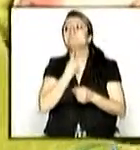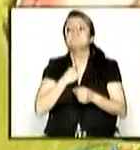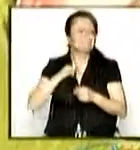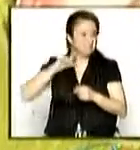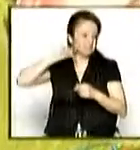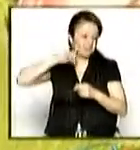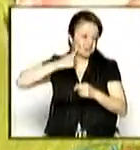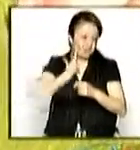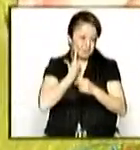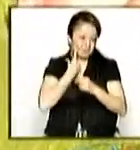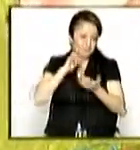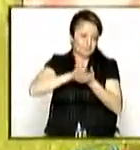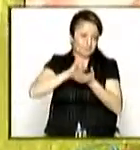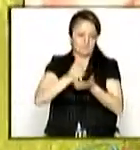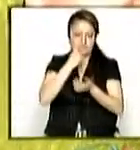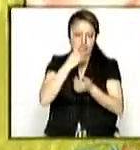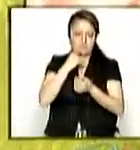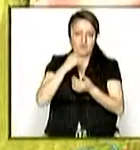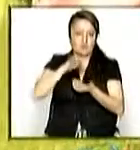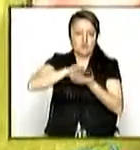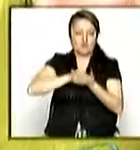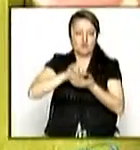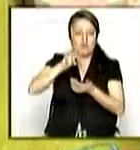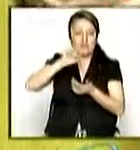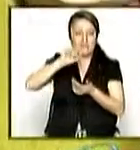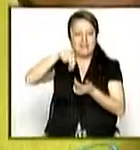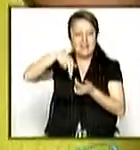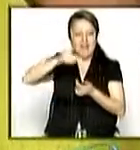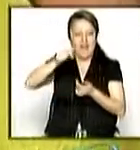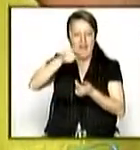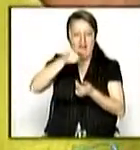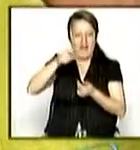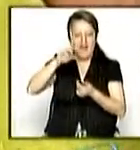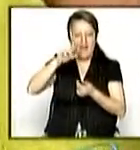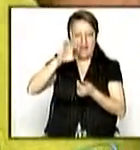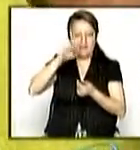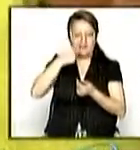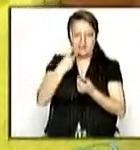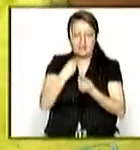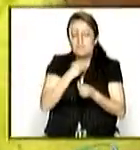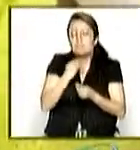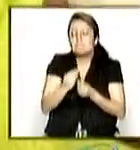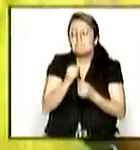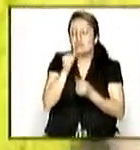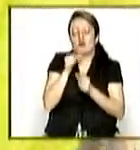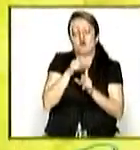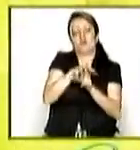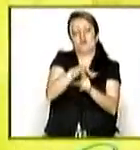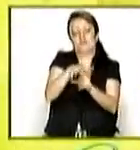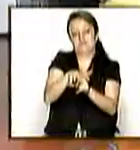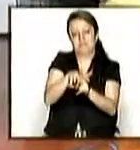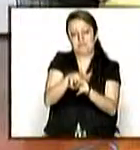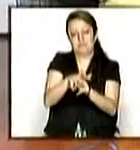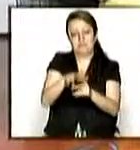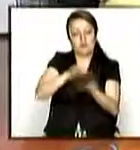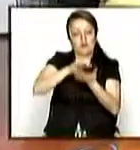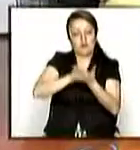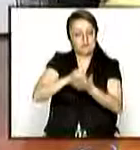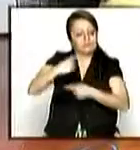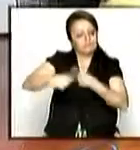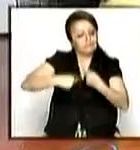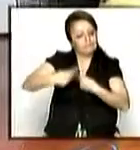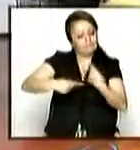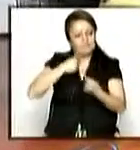se va a corroer. Si son consumidores de vinagre, las ensaladas, más se va a corroer. Entonces, todo este tipo de cosas van evolucionando a este tipo de